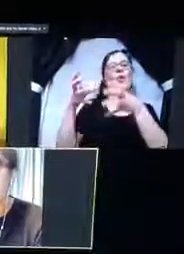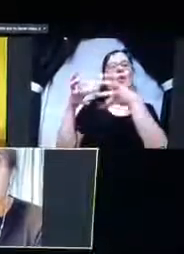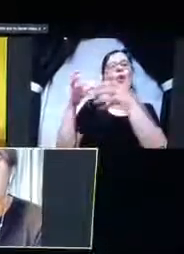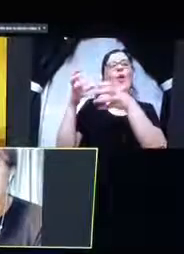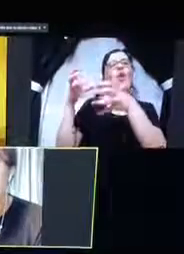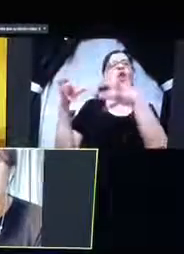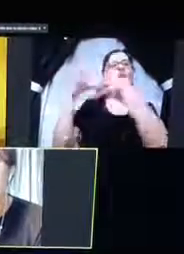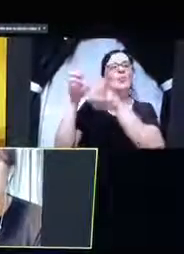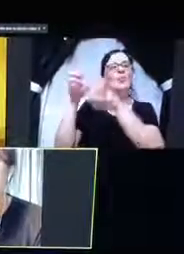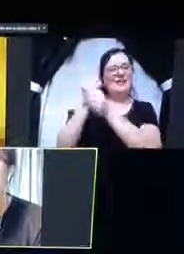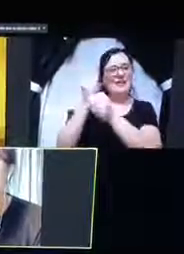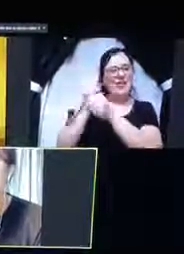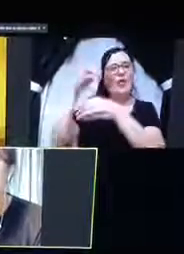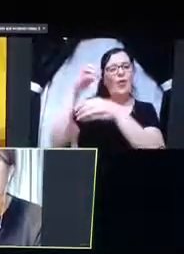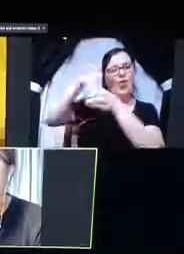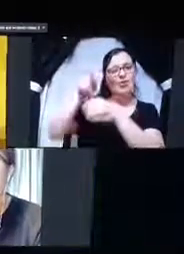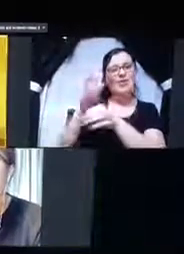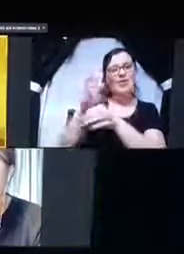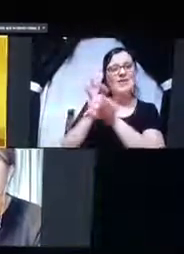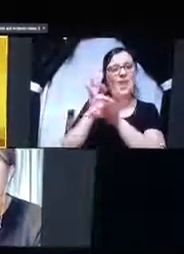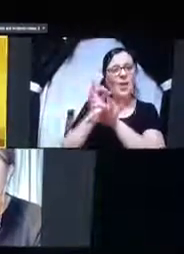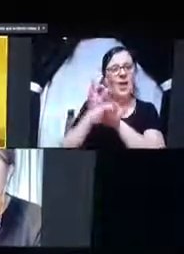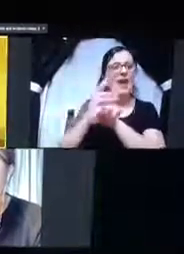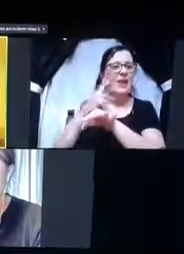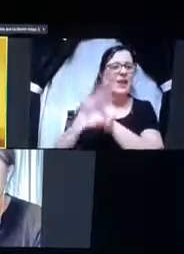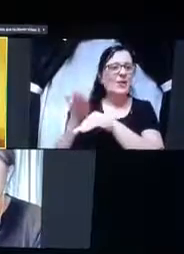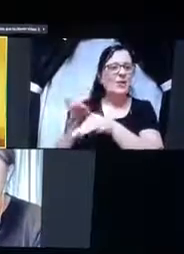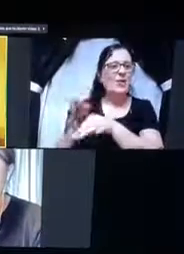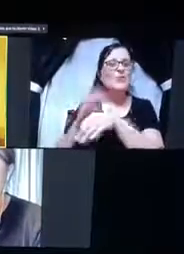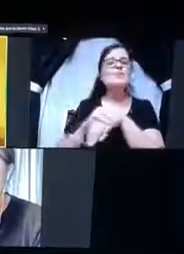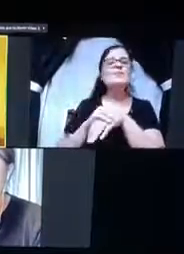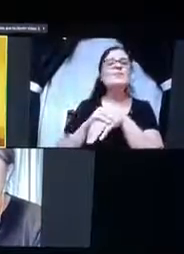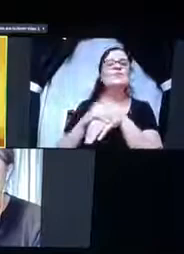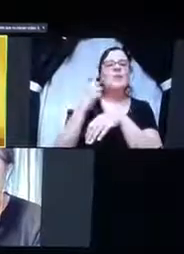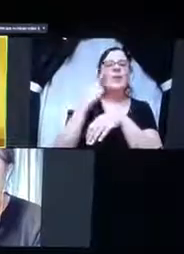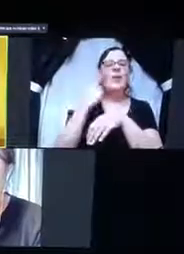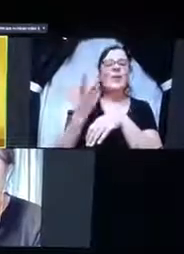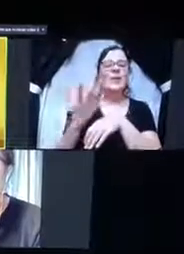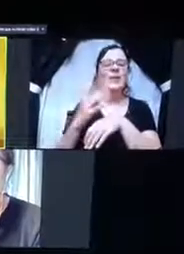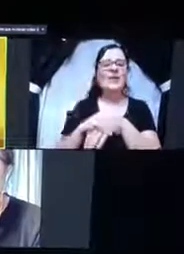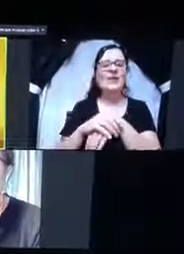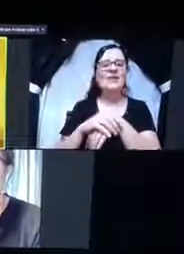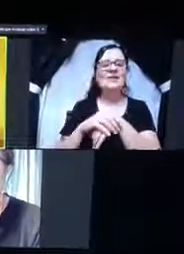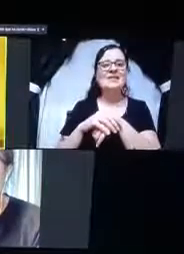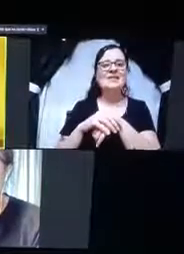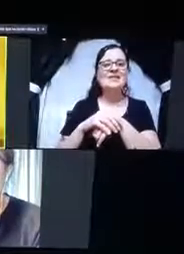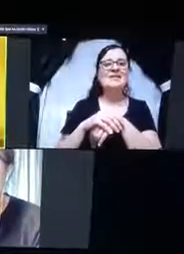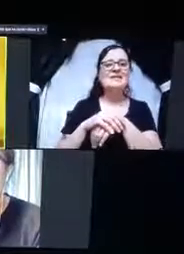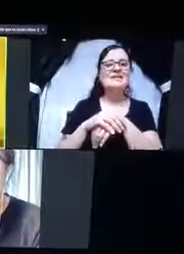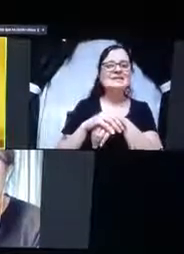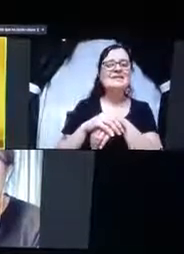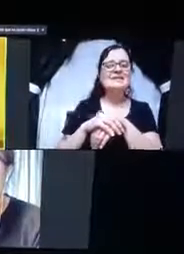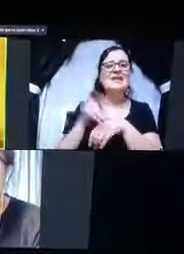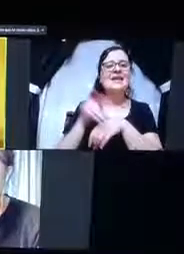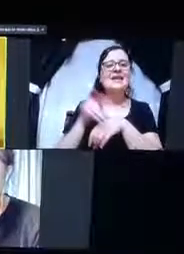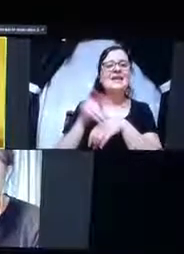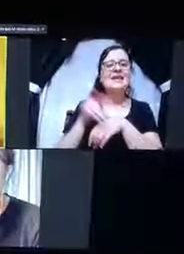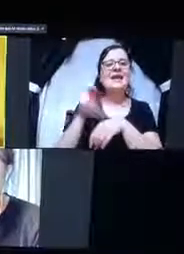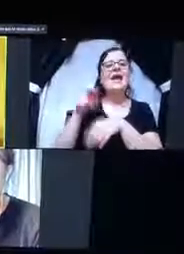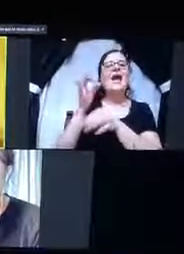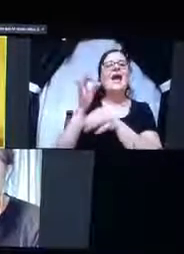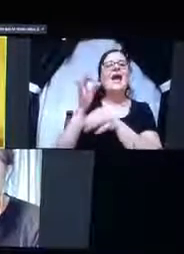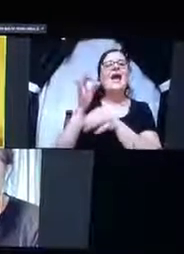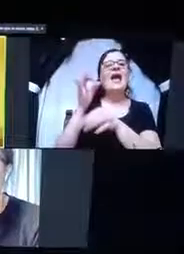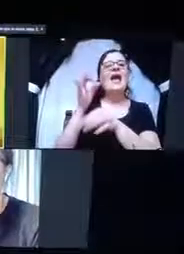Logogenia, que han hecho un trabajo precioso, y Escuela Puentes ha apostado al proyecto